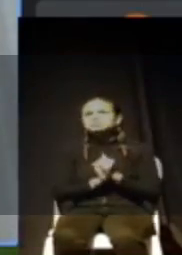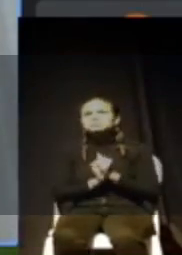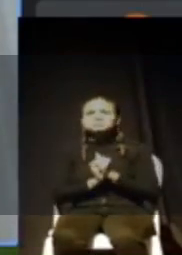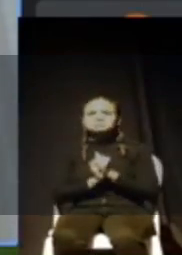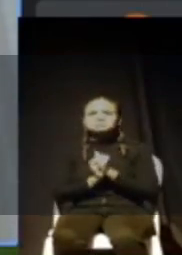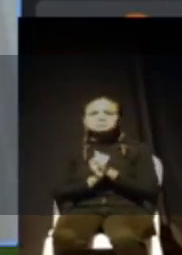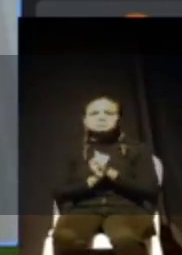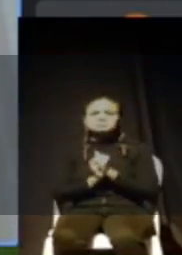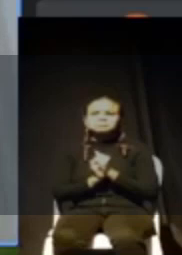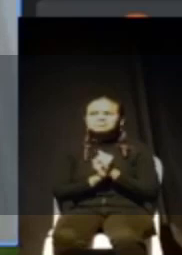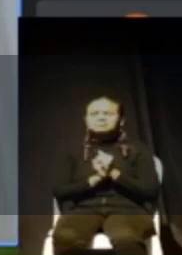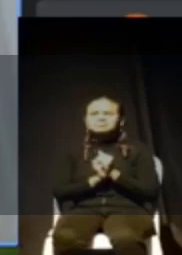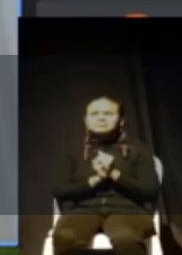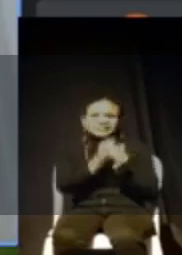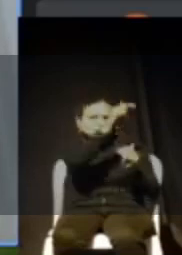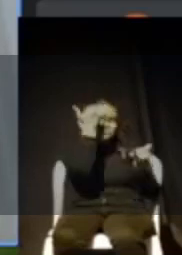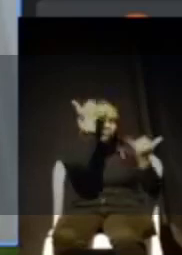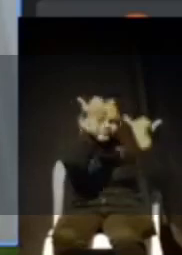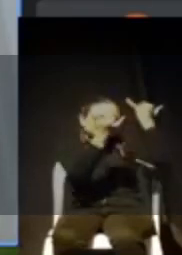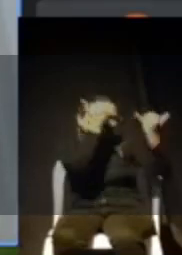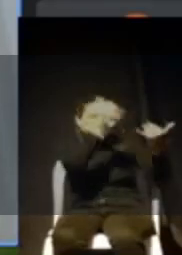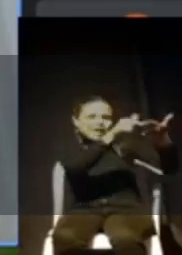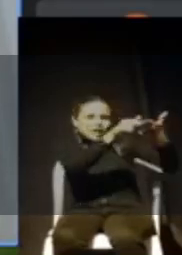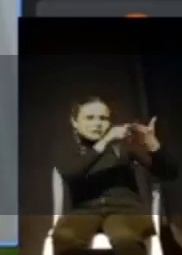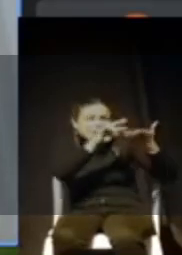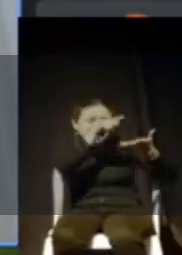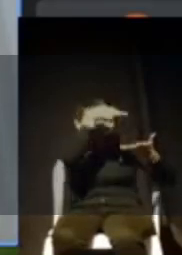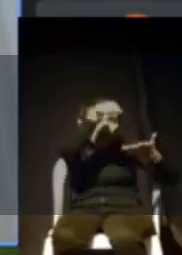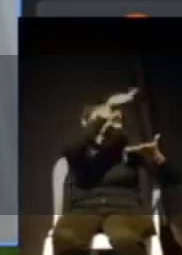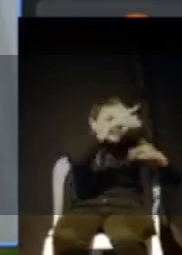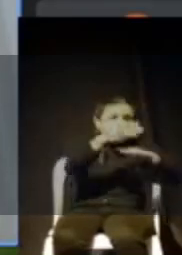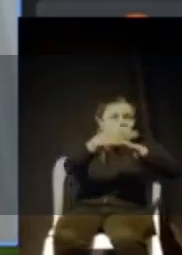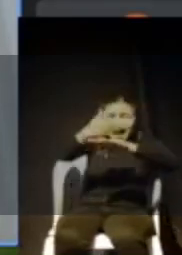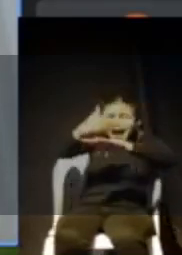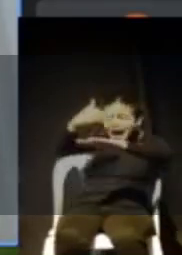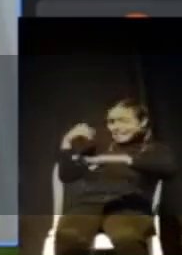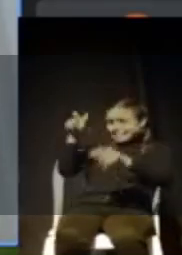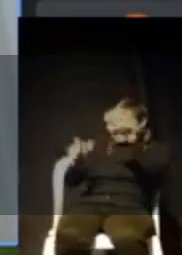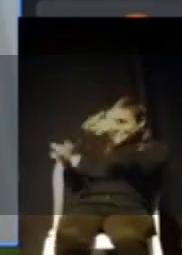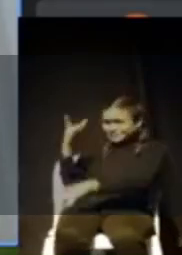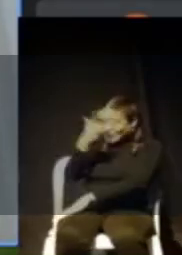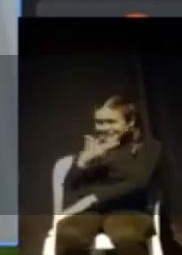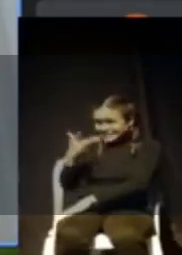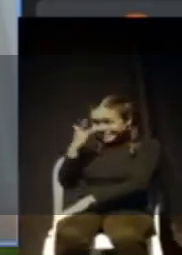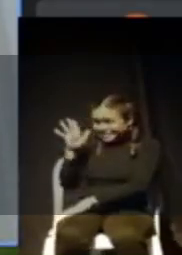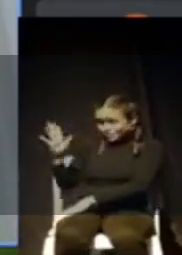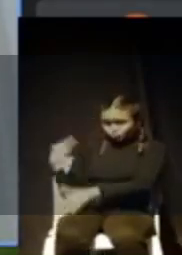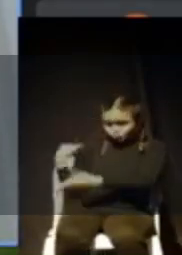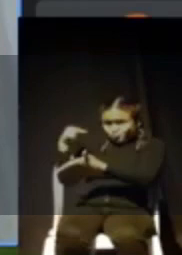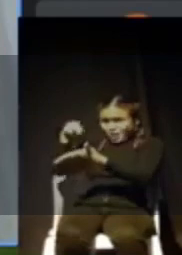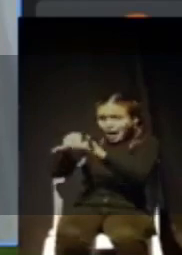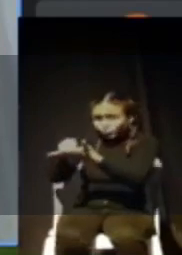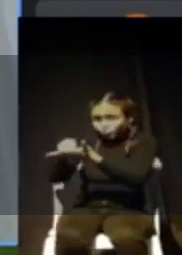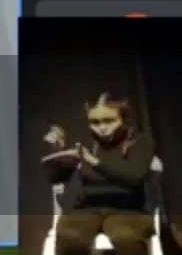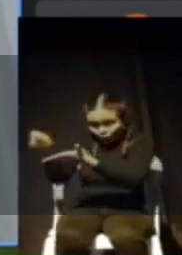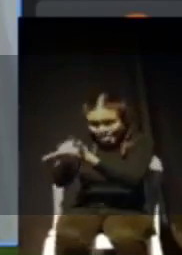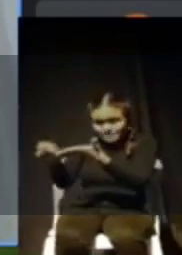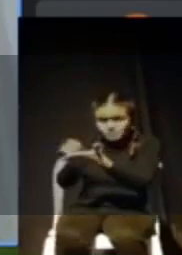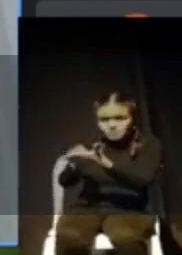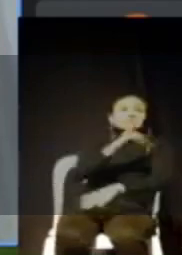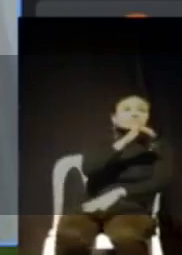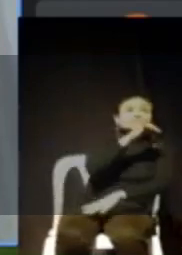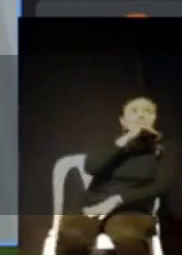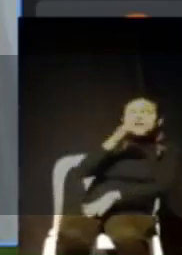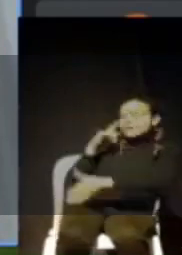teorías, pero son sujetos que han leído a estos autores africanos y caribeños que vengo de citar y muchos otros que me faltó,